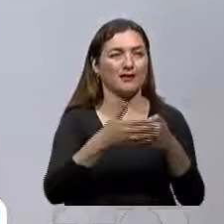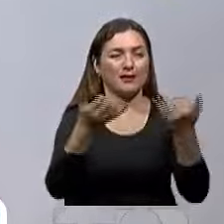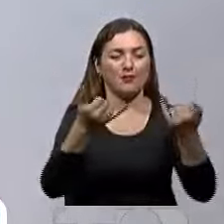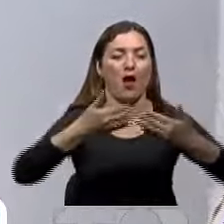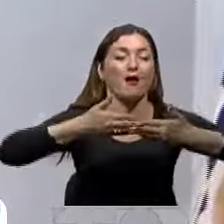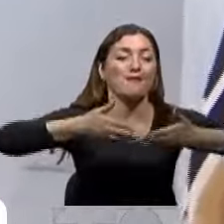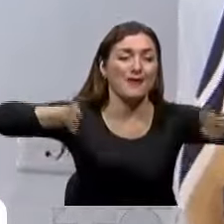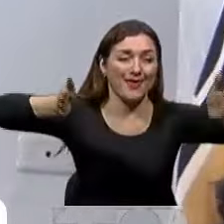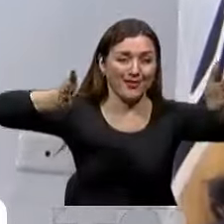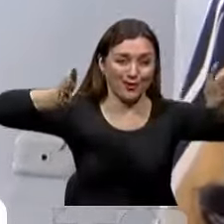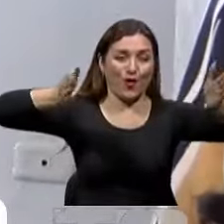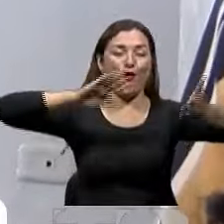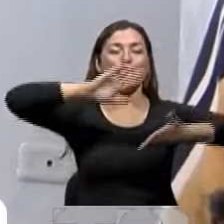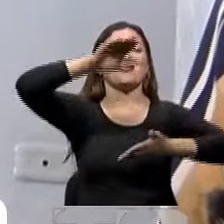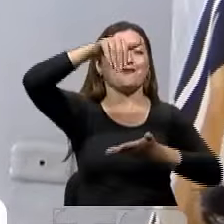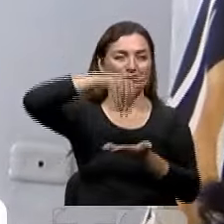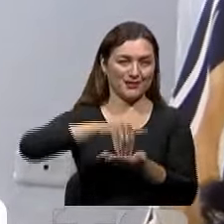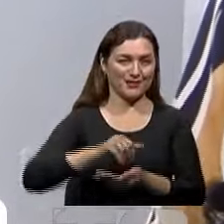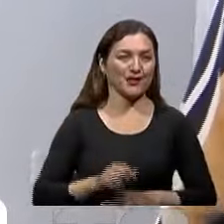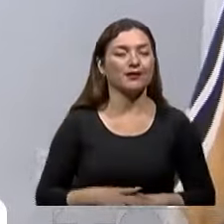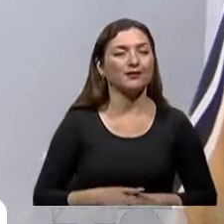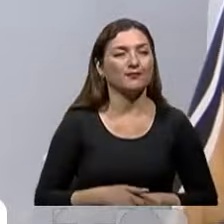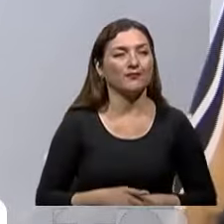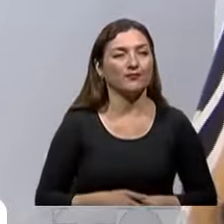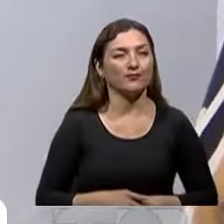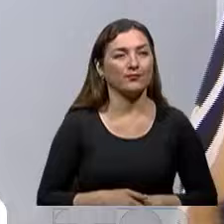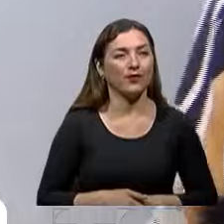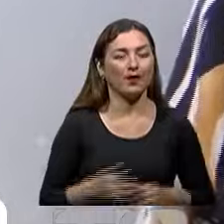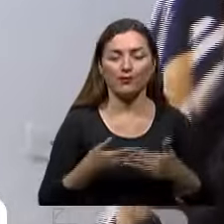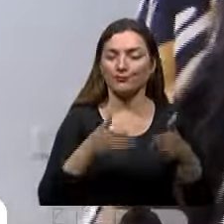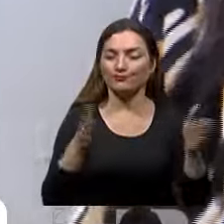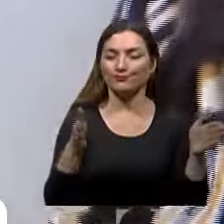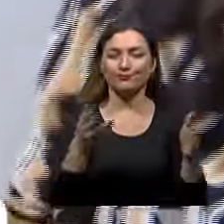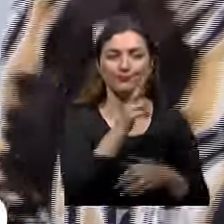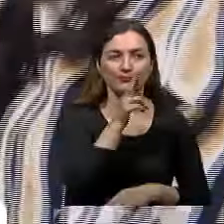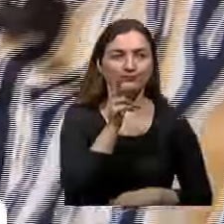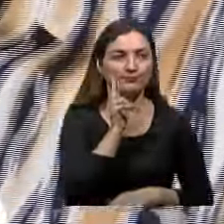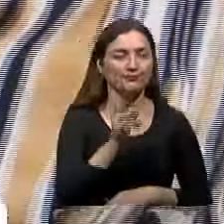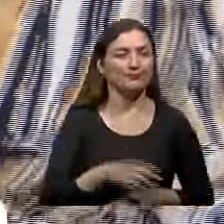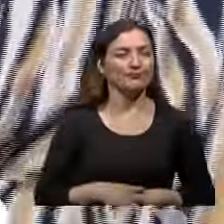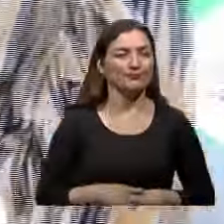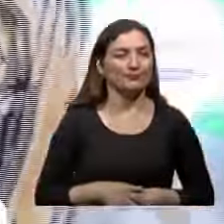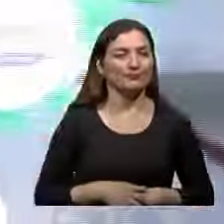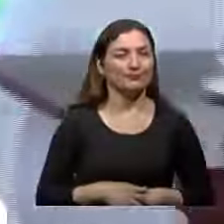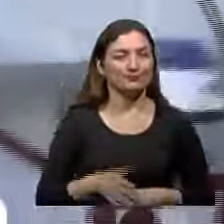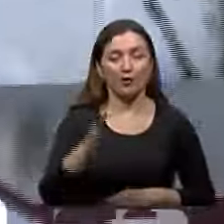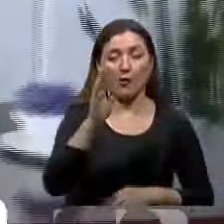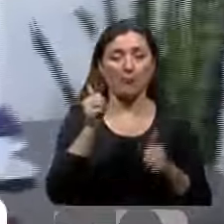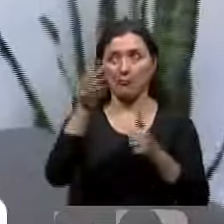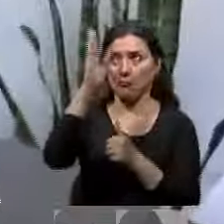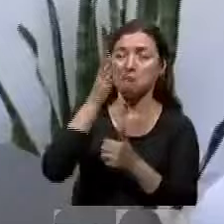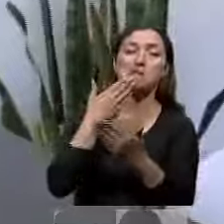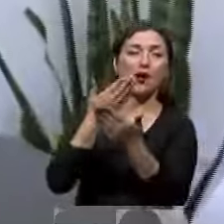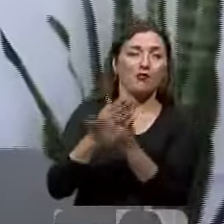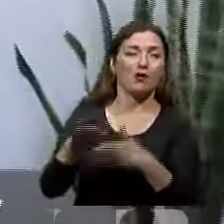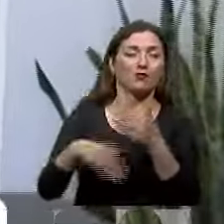estamos nuevamente, retomamos el tema de la apertura o reapertura de nuestro local, y gracias a Dios nos está yendo excelentemente